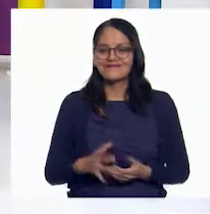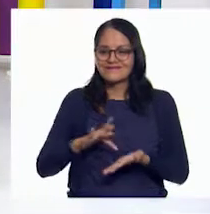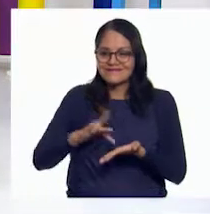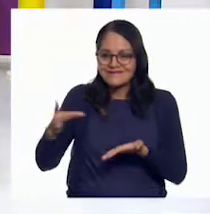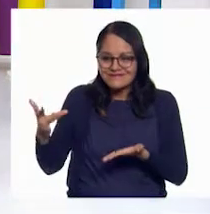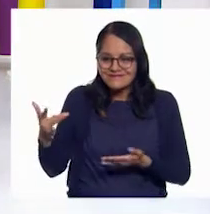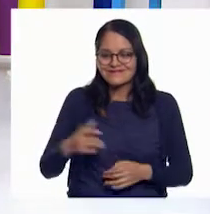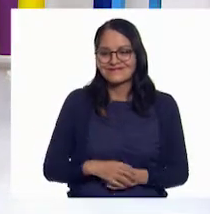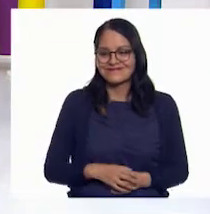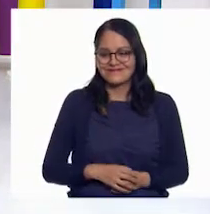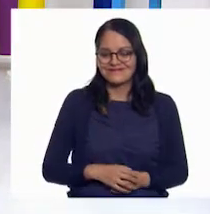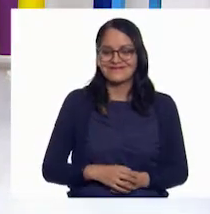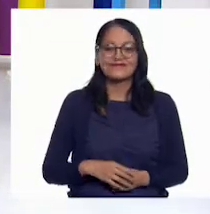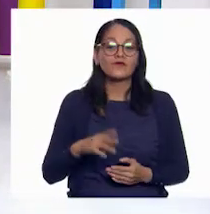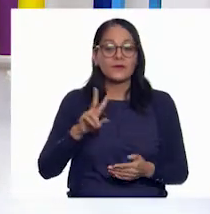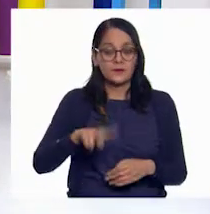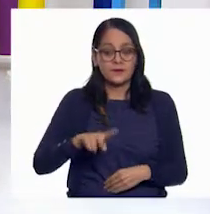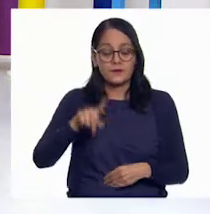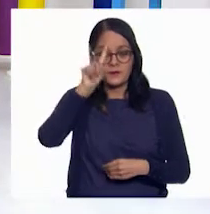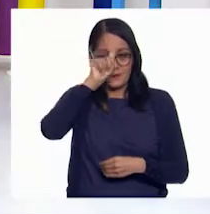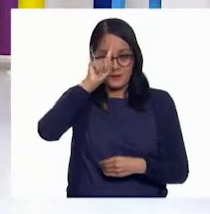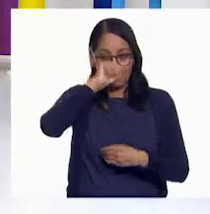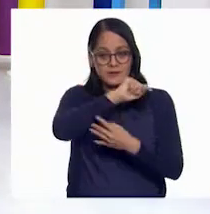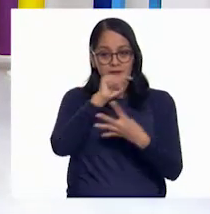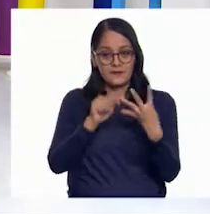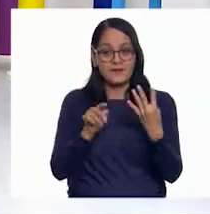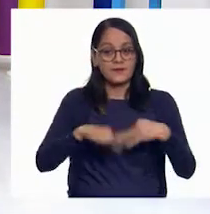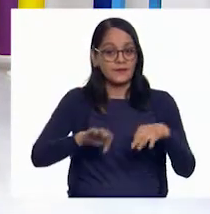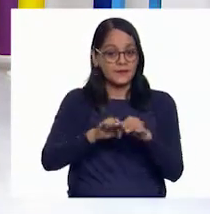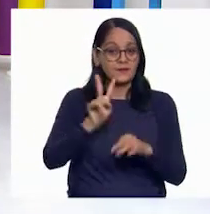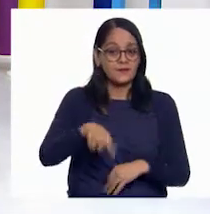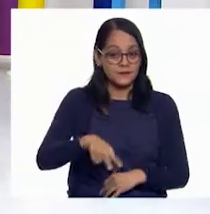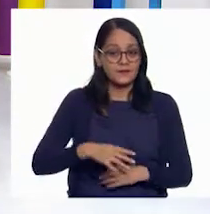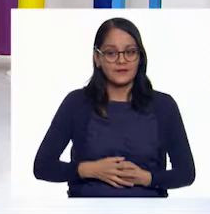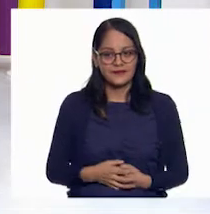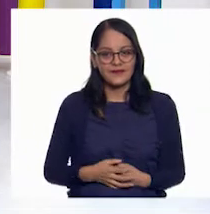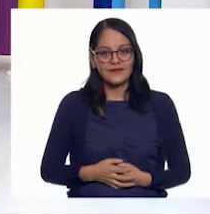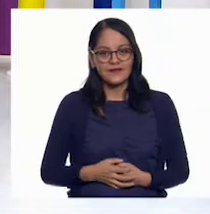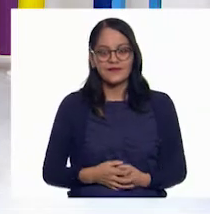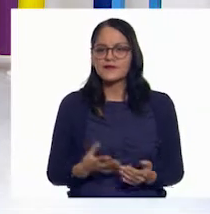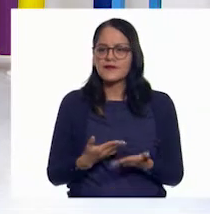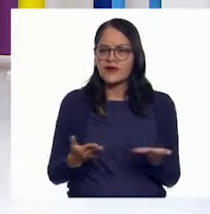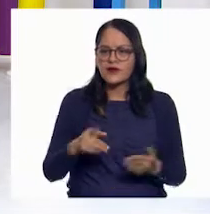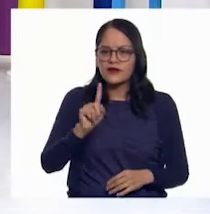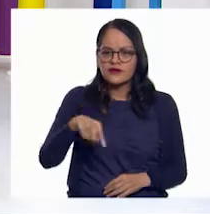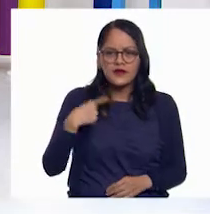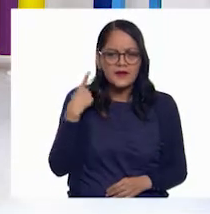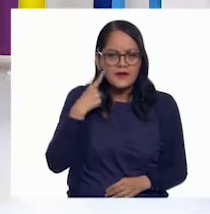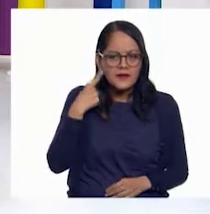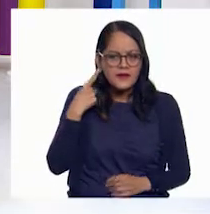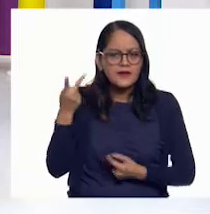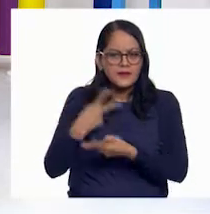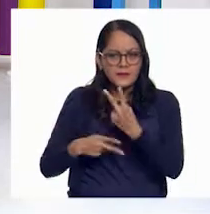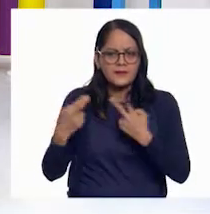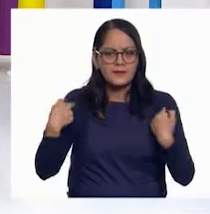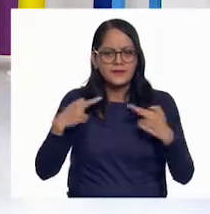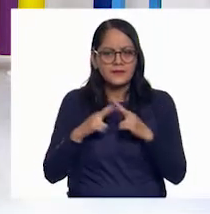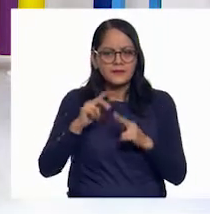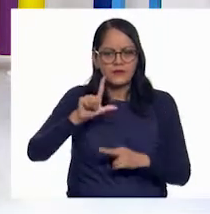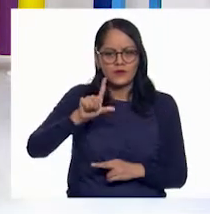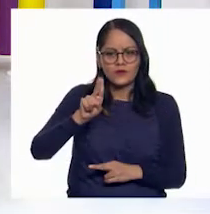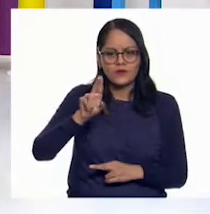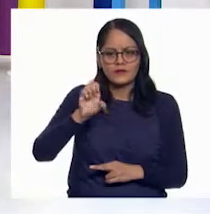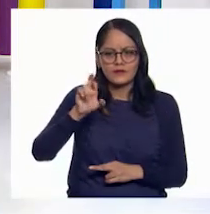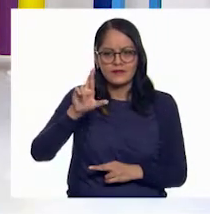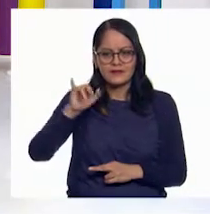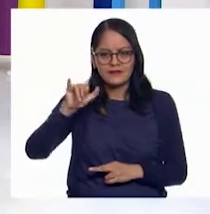Gracias, Ajo Listo. Qué importantes recomendaciones, ¿verdad, niñas y niños? Oigan, ya escucho que viene por ahí la maestra Lucerito.